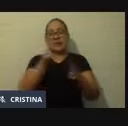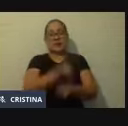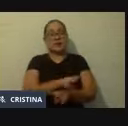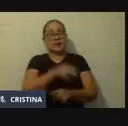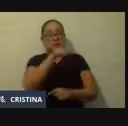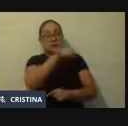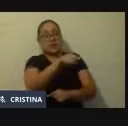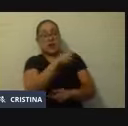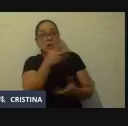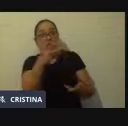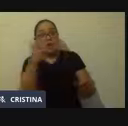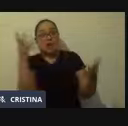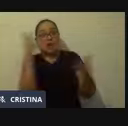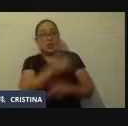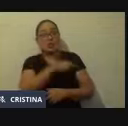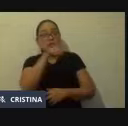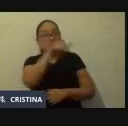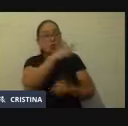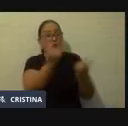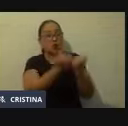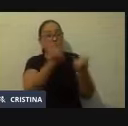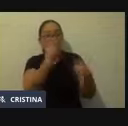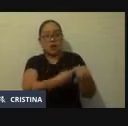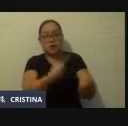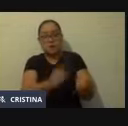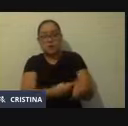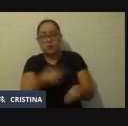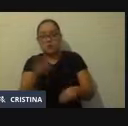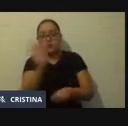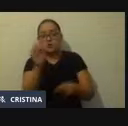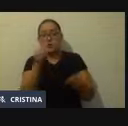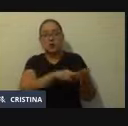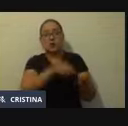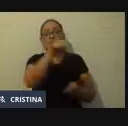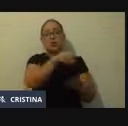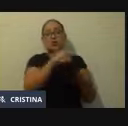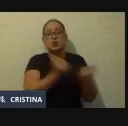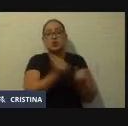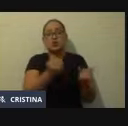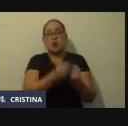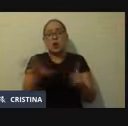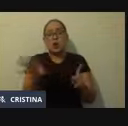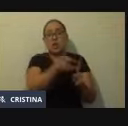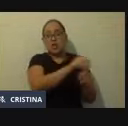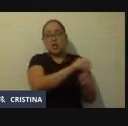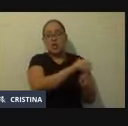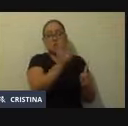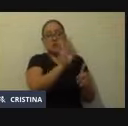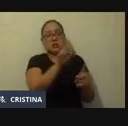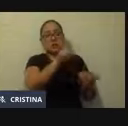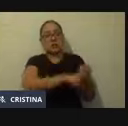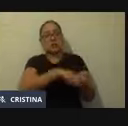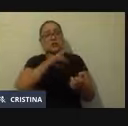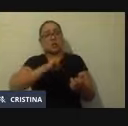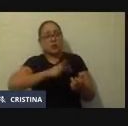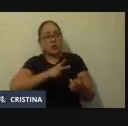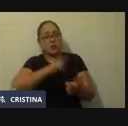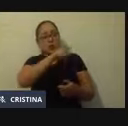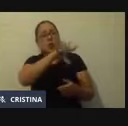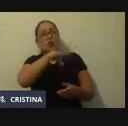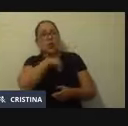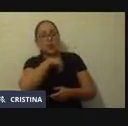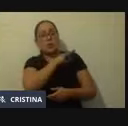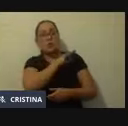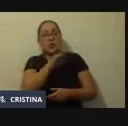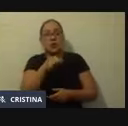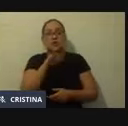como, ¿y no será que él también tiene? ¿Y no será que también esté contagiado y que lo esté portando y entonces que me pueda contagiar y